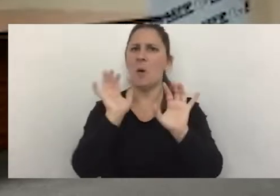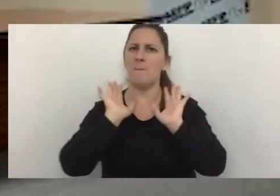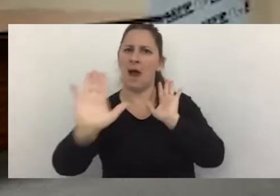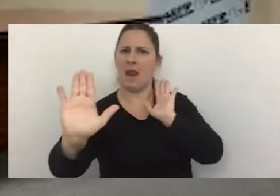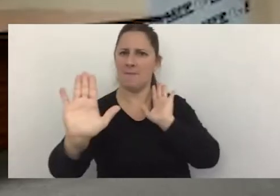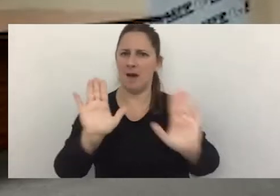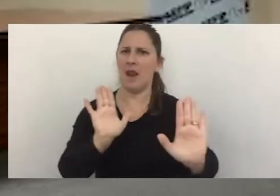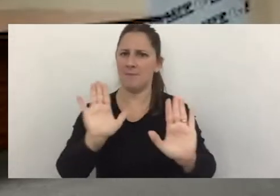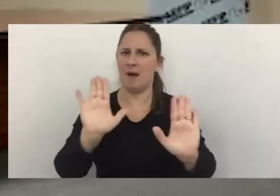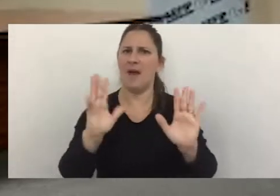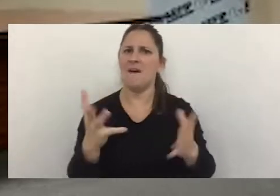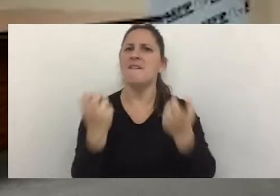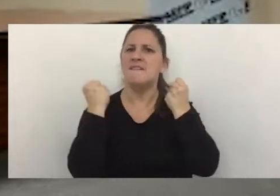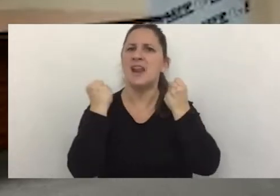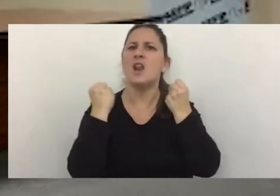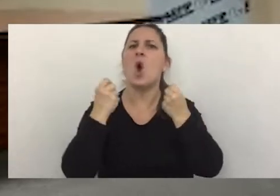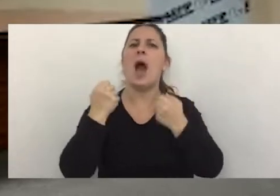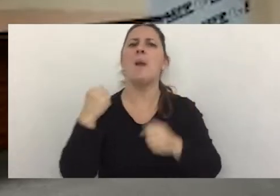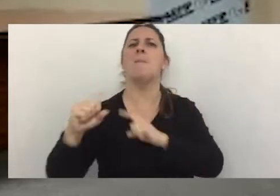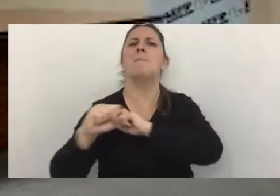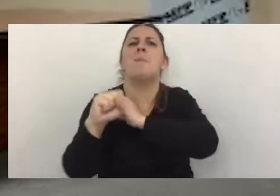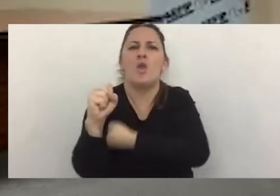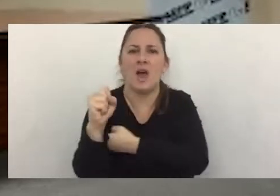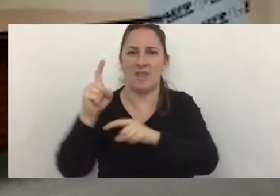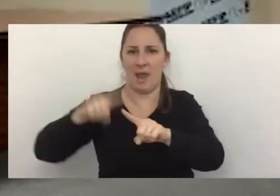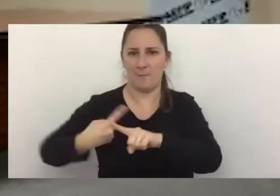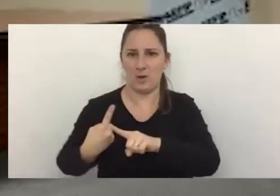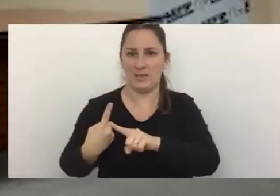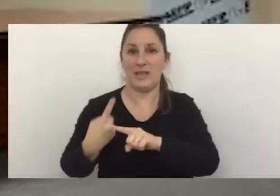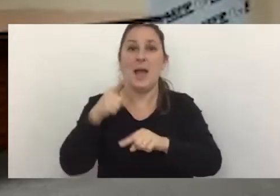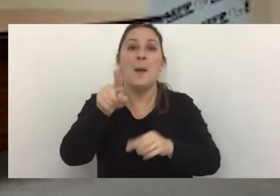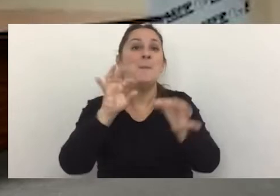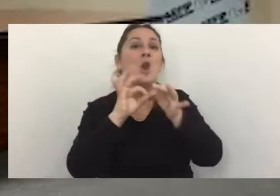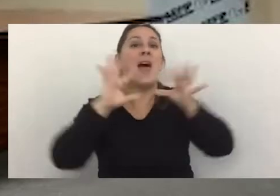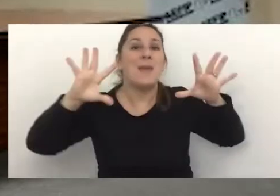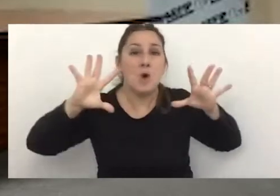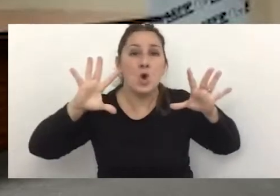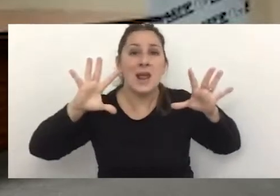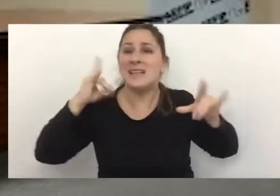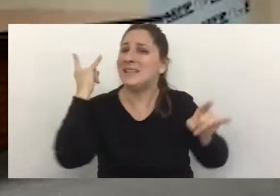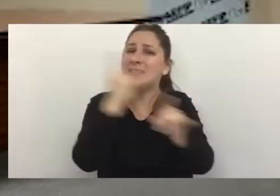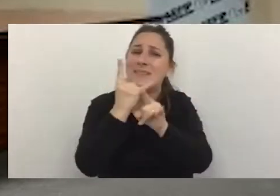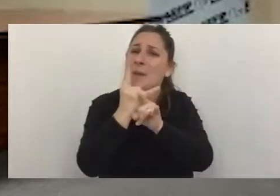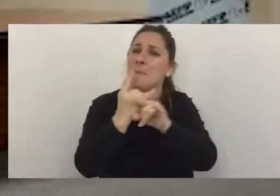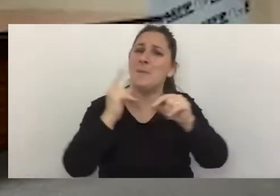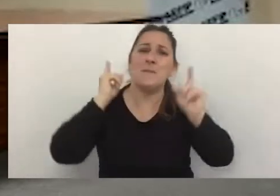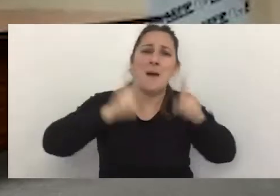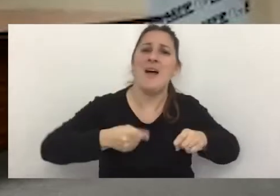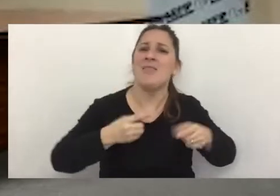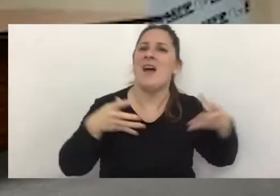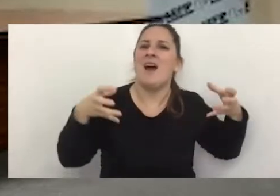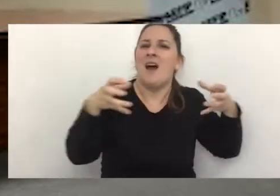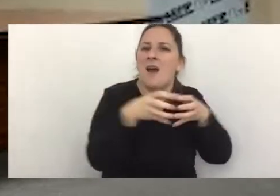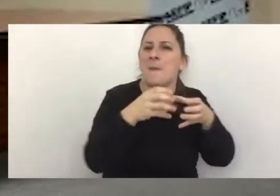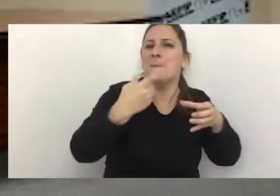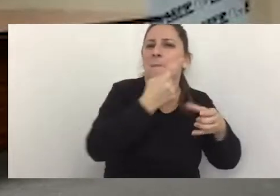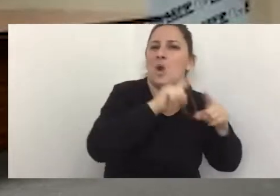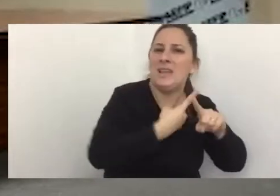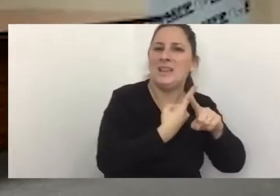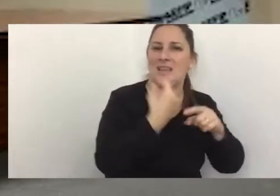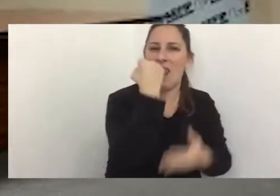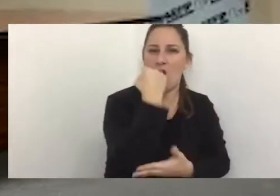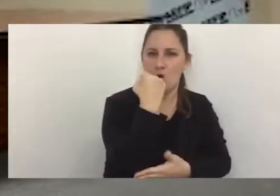freno al poder político. Pero esa democracia representativa siempre está atada a la coyuntura política y económica. Es decir,